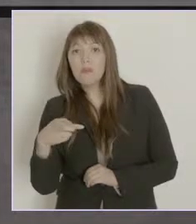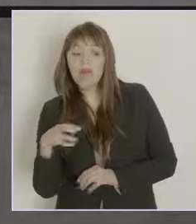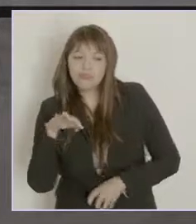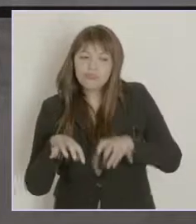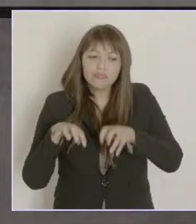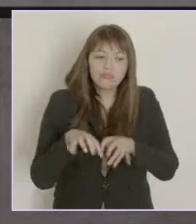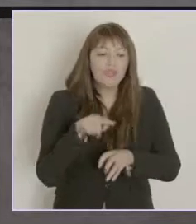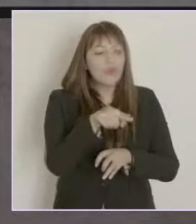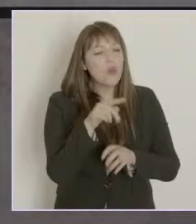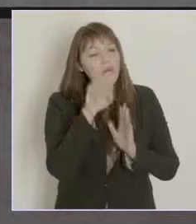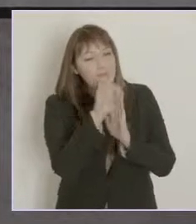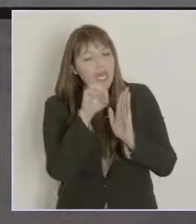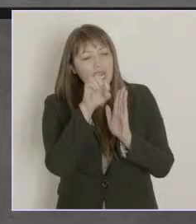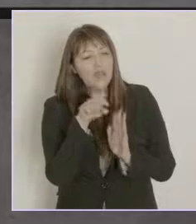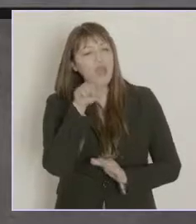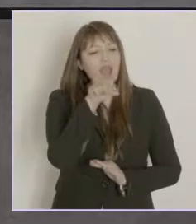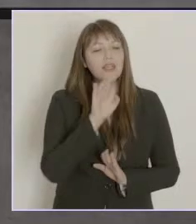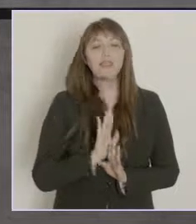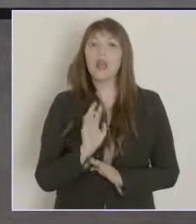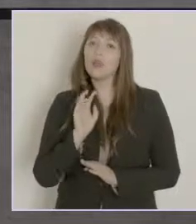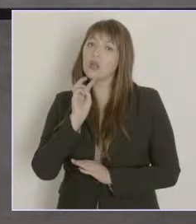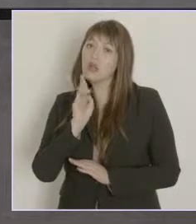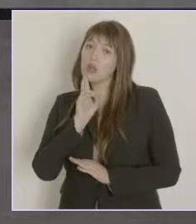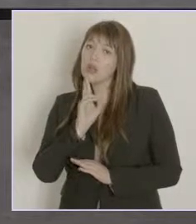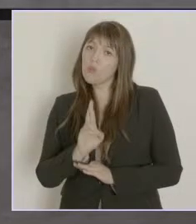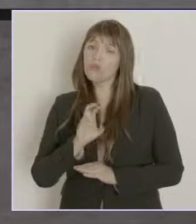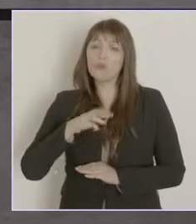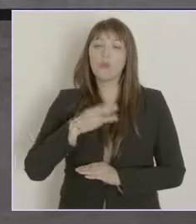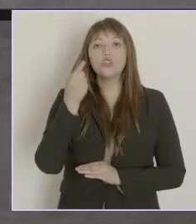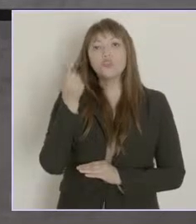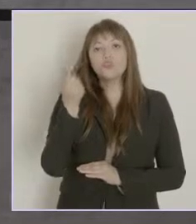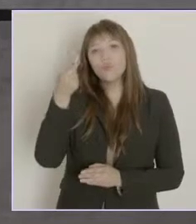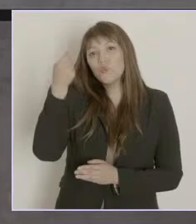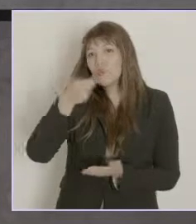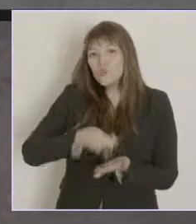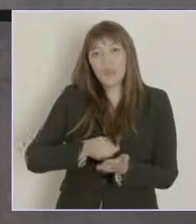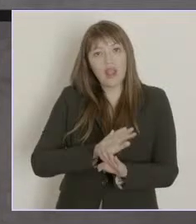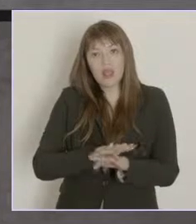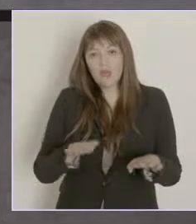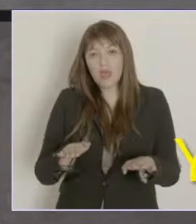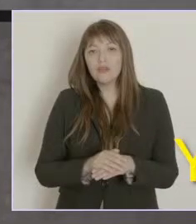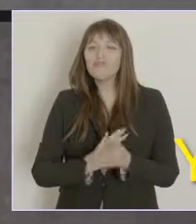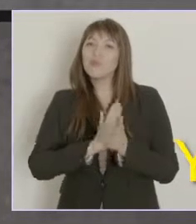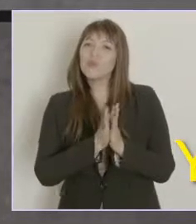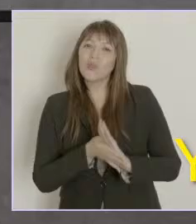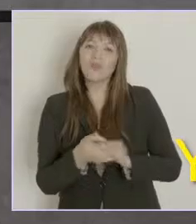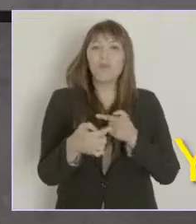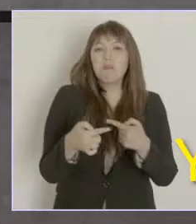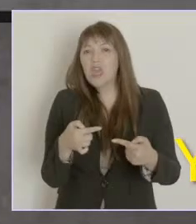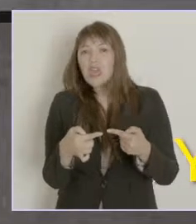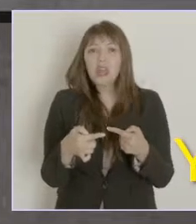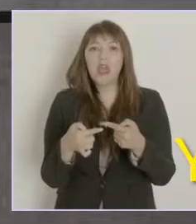y le dijo: «Yo quiero esa película». La mamá respondió: «Solo me alcanza para comprar una». Y todos